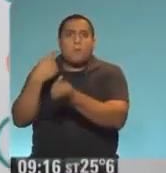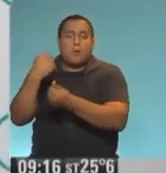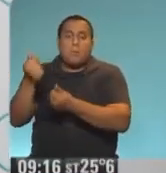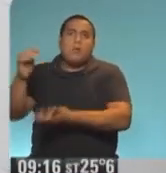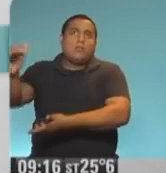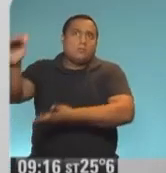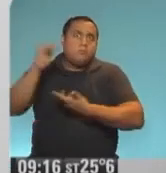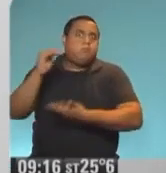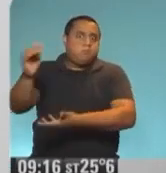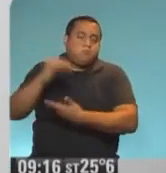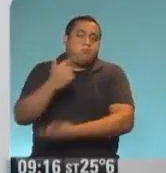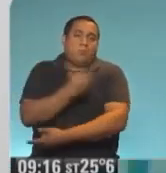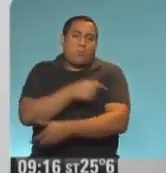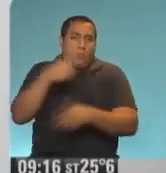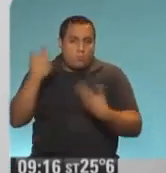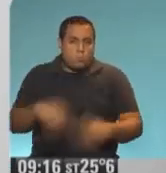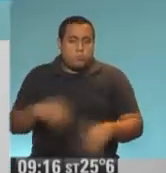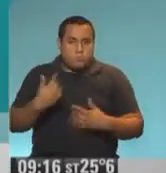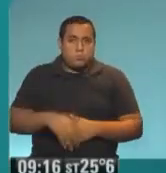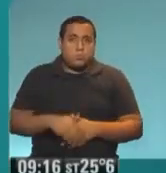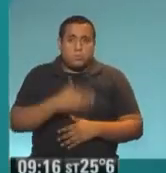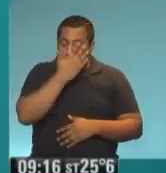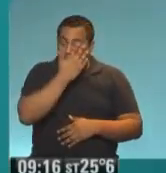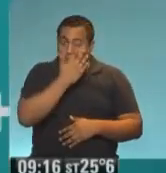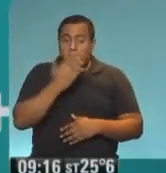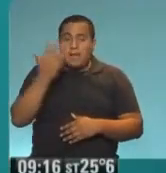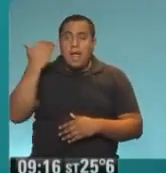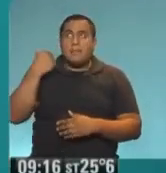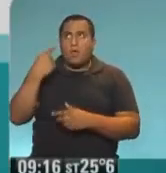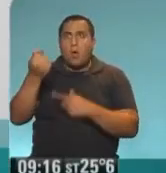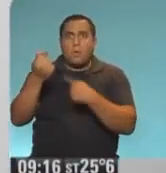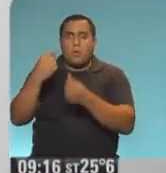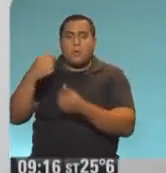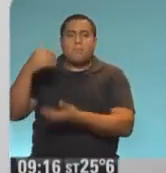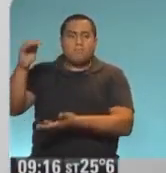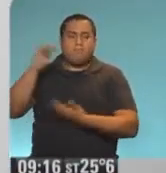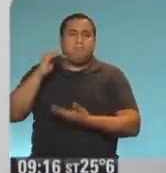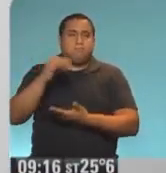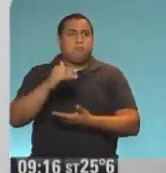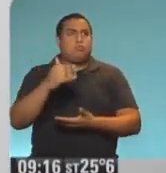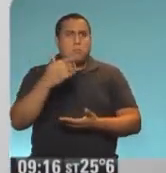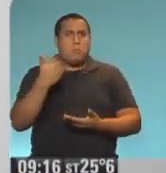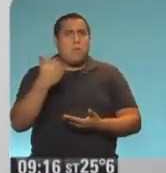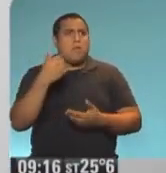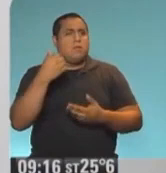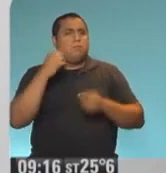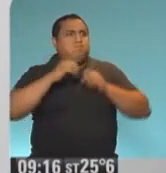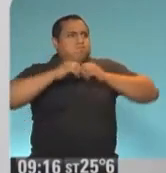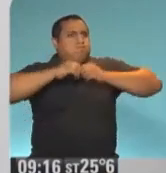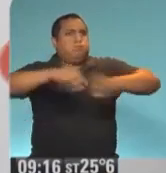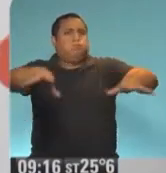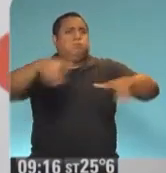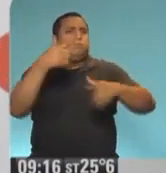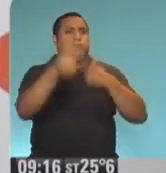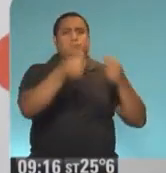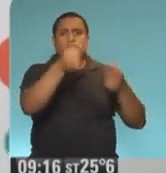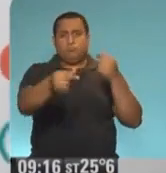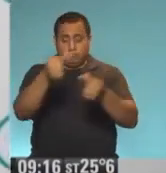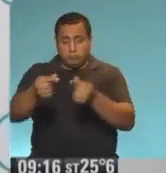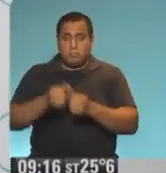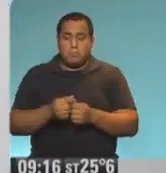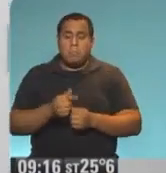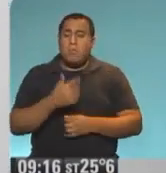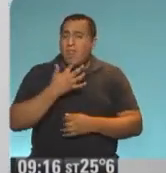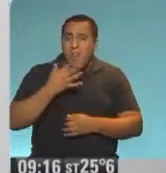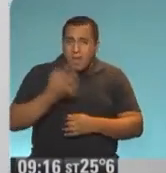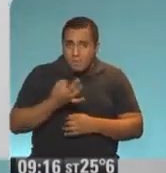y que vamos a tener un flujo, según lo que hemos comprometido, permanente y muy fuerte. Pero realmente creo